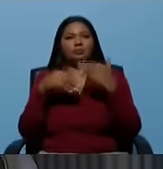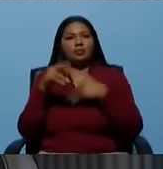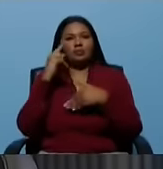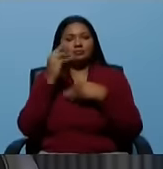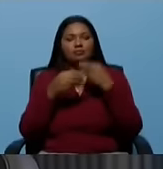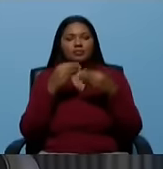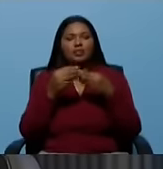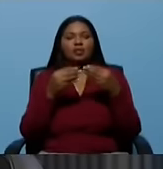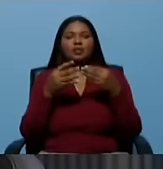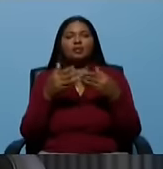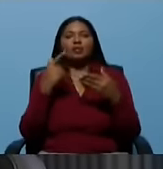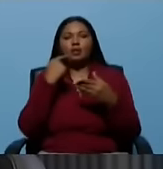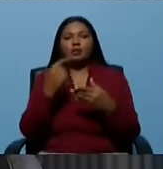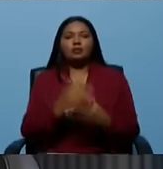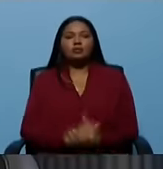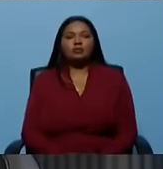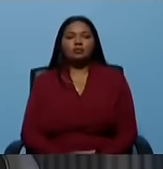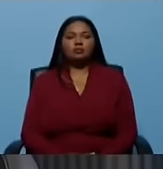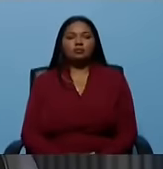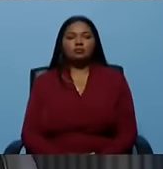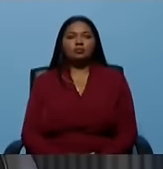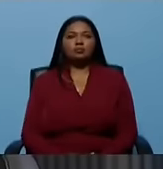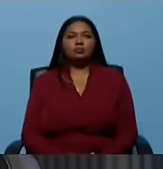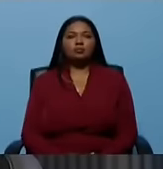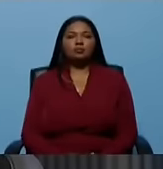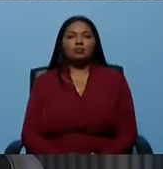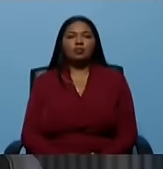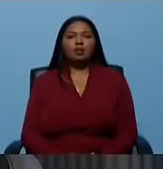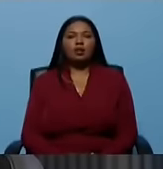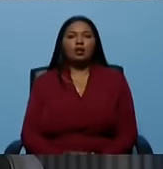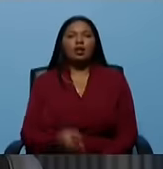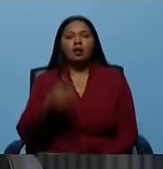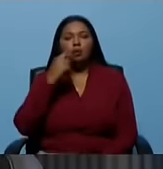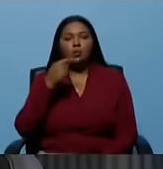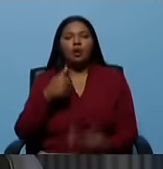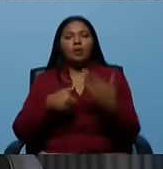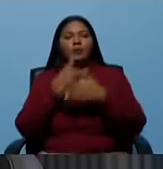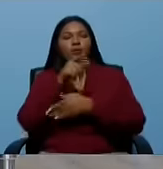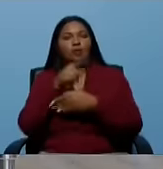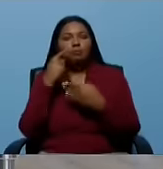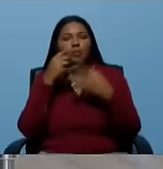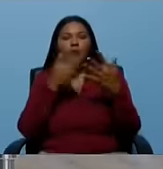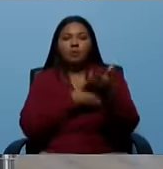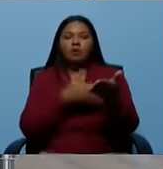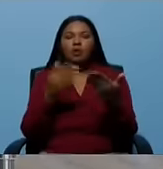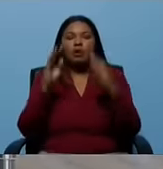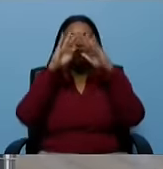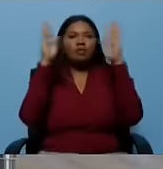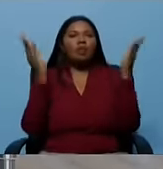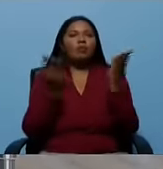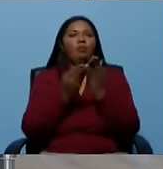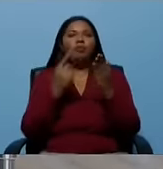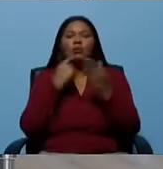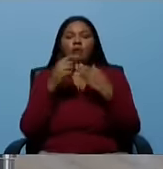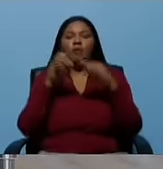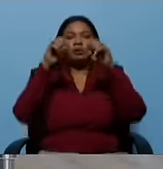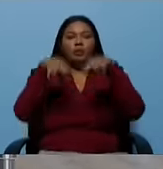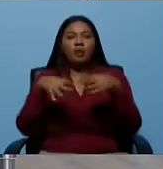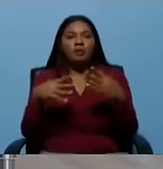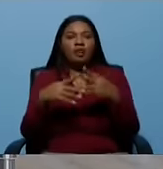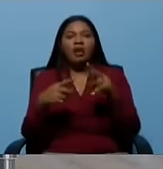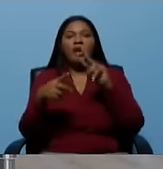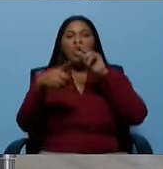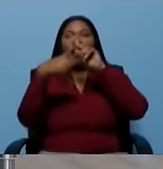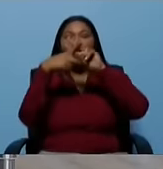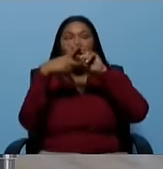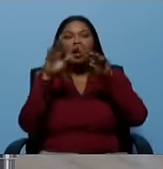el camar también está en ese claro el el Por qué es la persona más millon mund dijo ayer que iba a suspender x porque